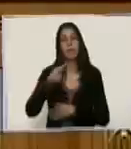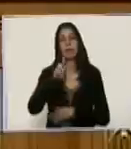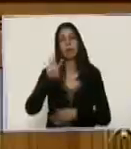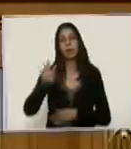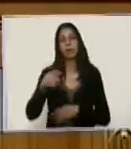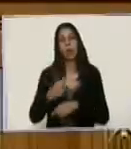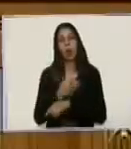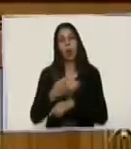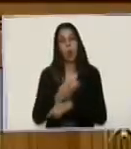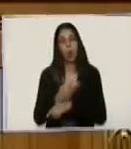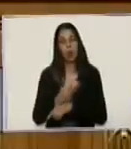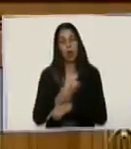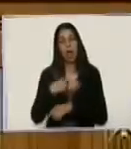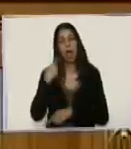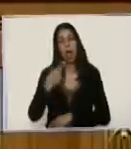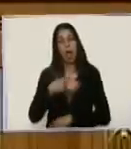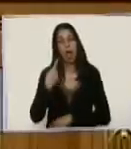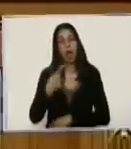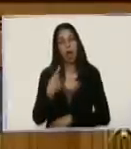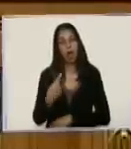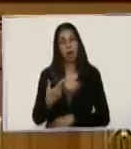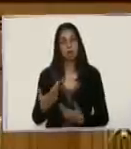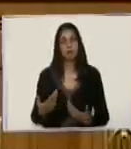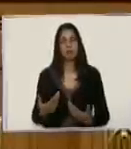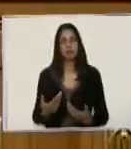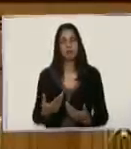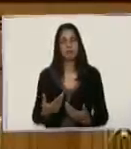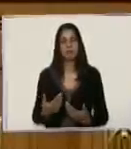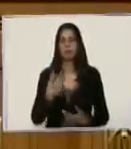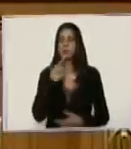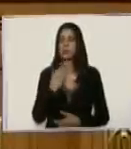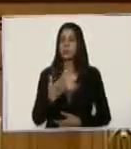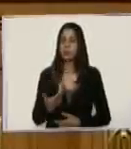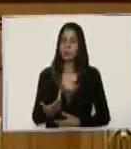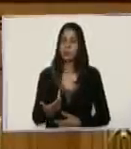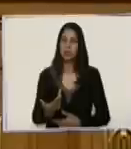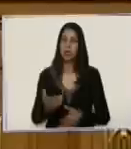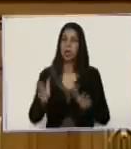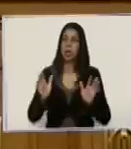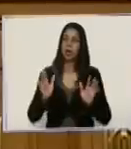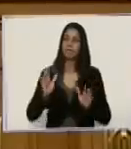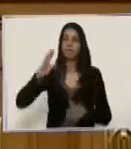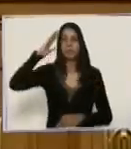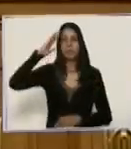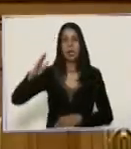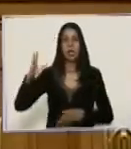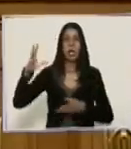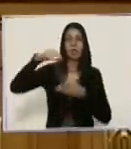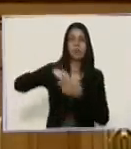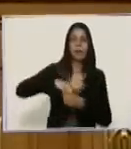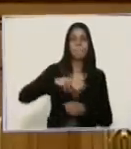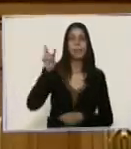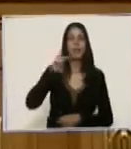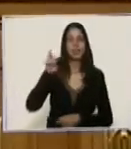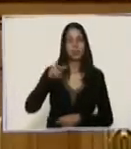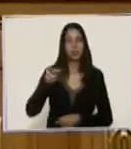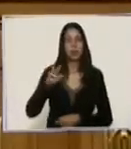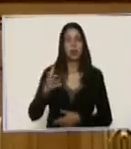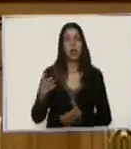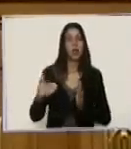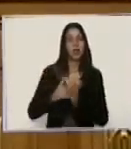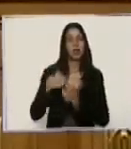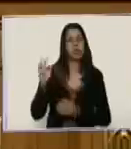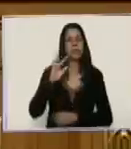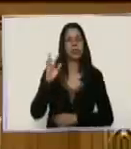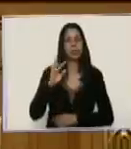24 horas después que él dijo que no descartaba la opción de una acción de intervención militar en contra de